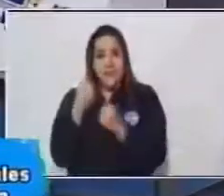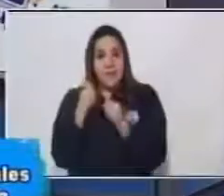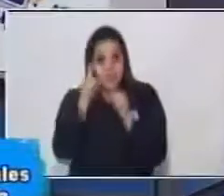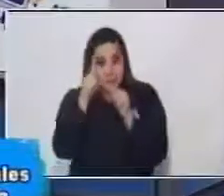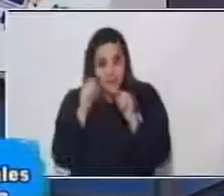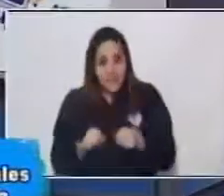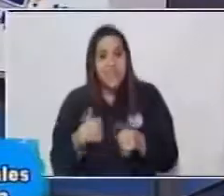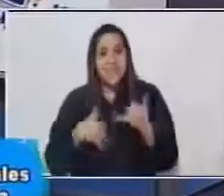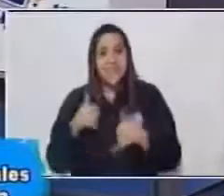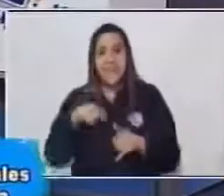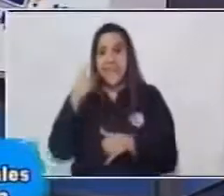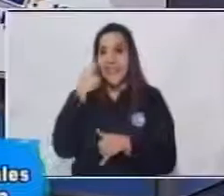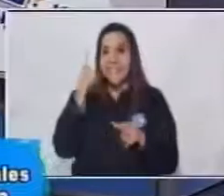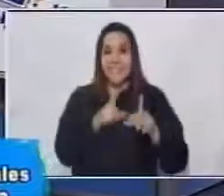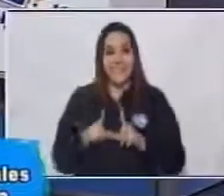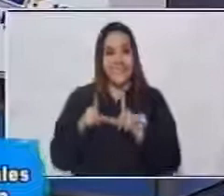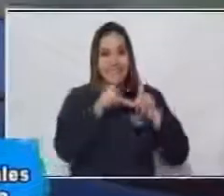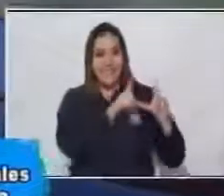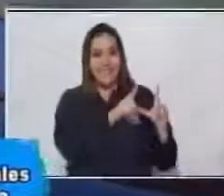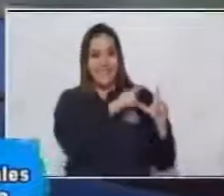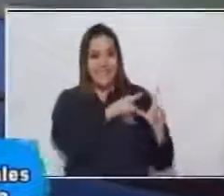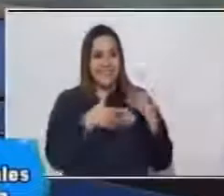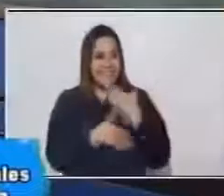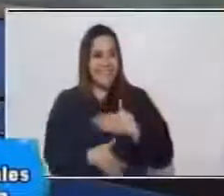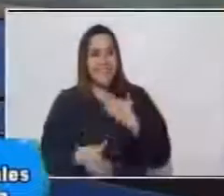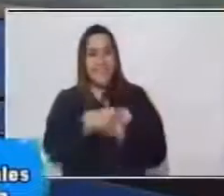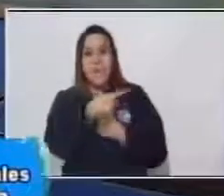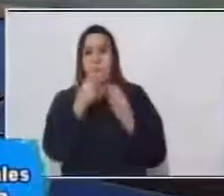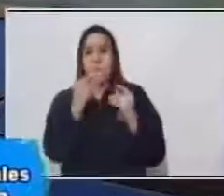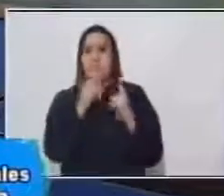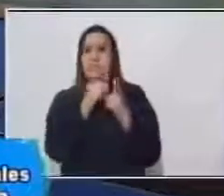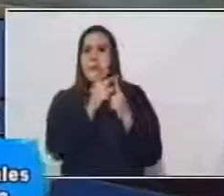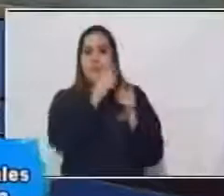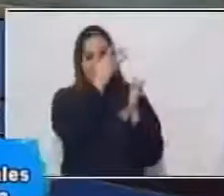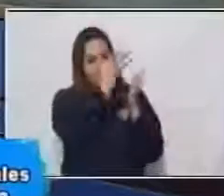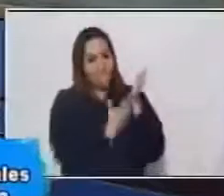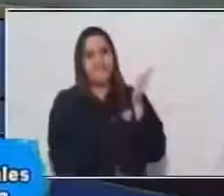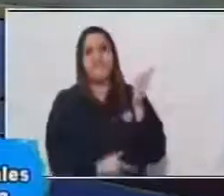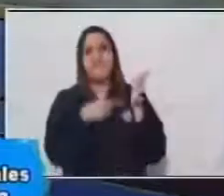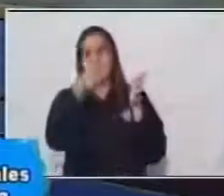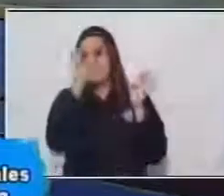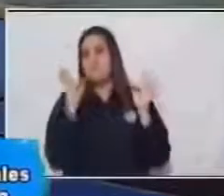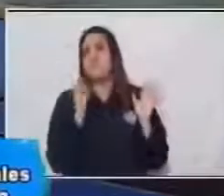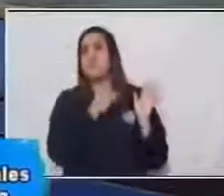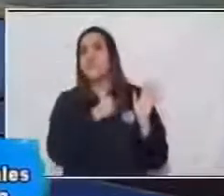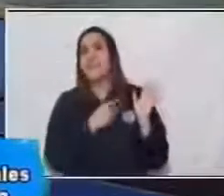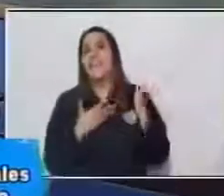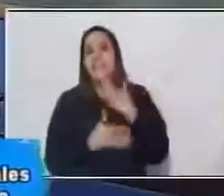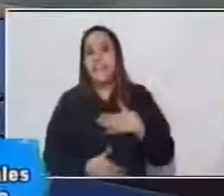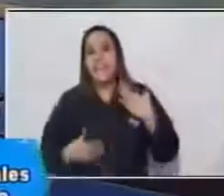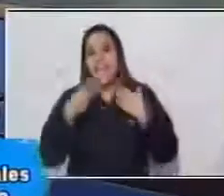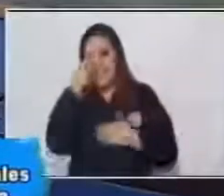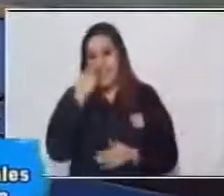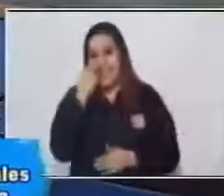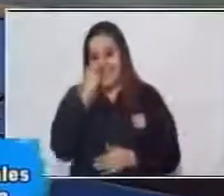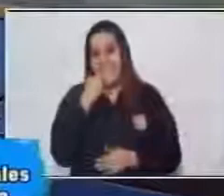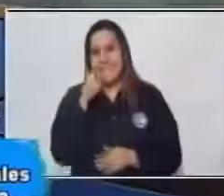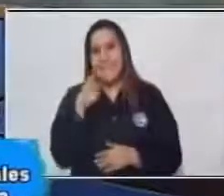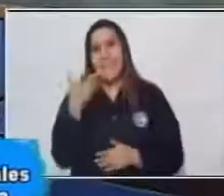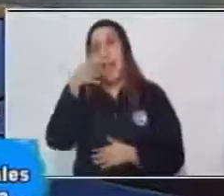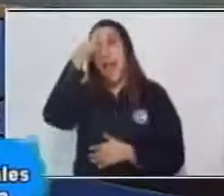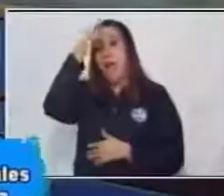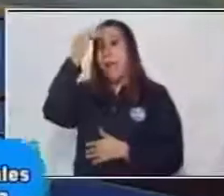con ellos? ¿Verdad que está divertido? Pueden escribir muchas palabras y que lo hagan con ustedes y que se diviertan aún más. Recuerden que